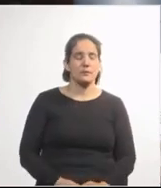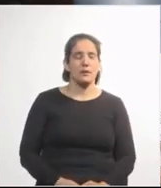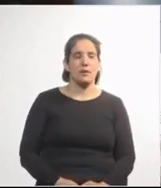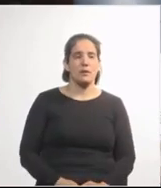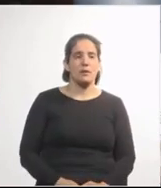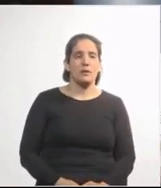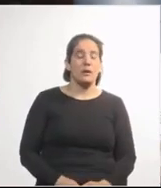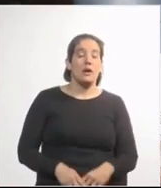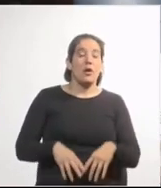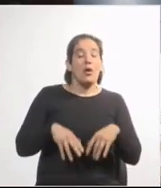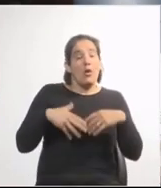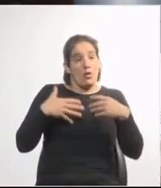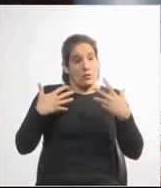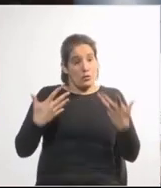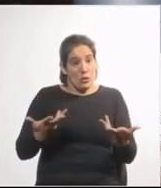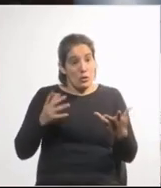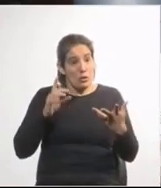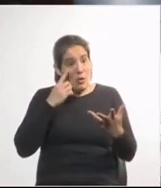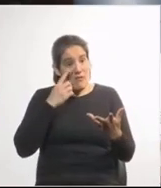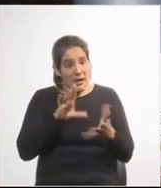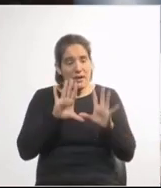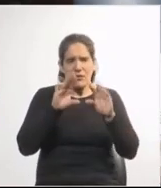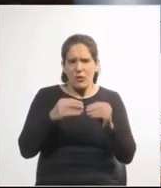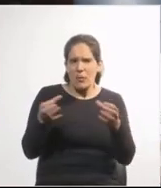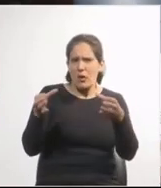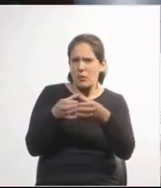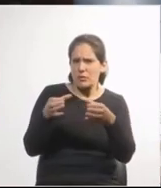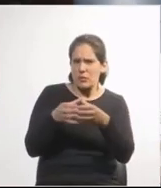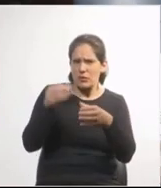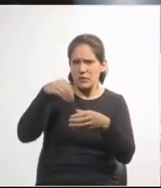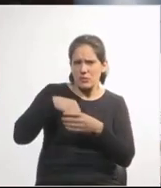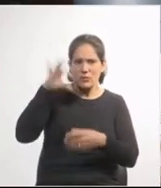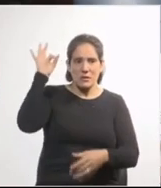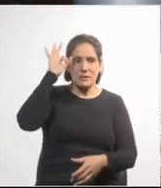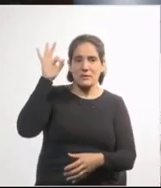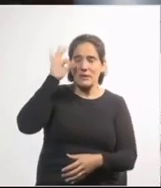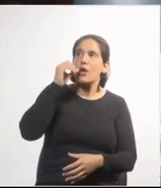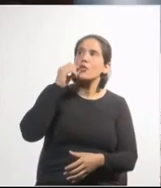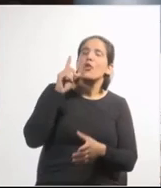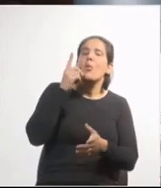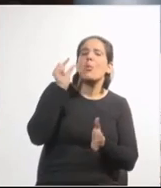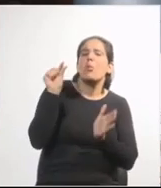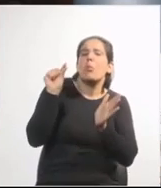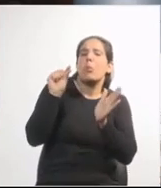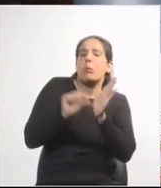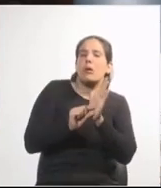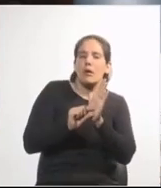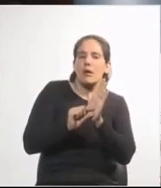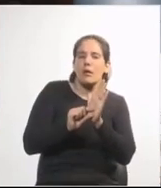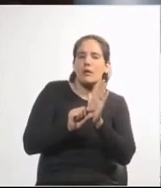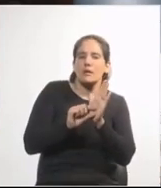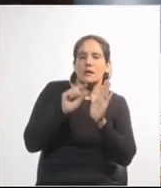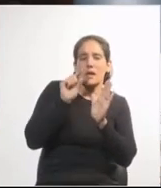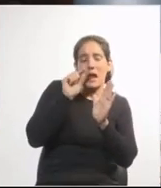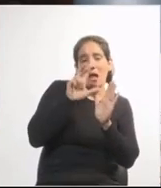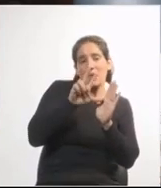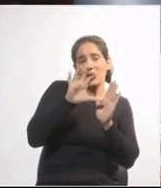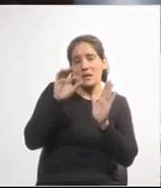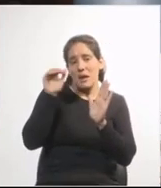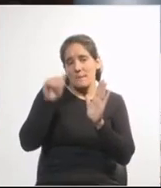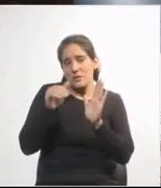Solo tras el tratamiento en comisión en el Senado se ha incluido una partida de 30 millones de